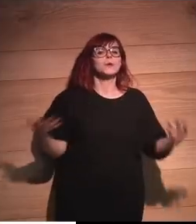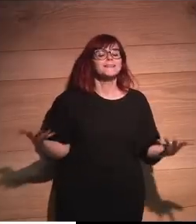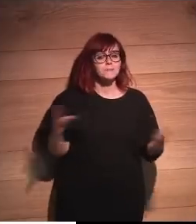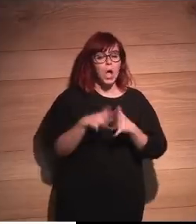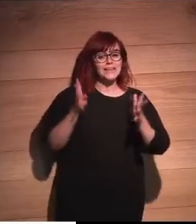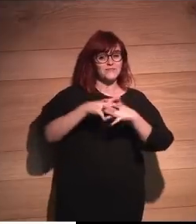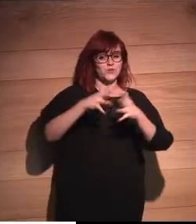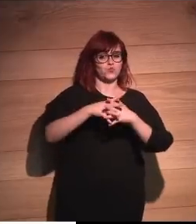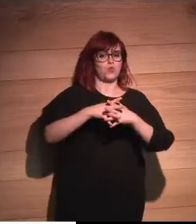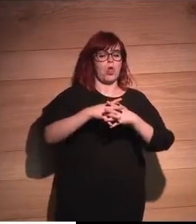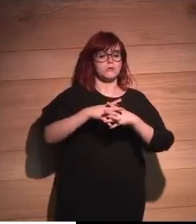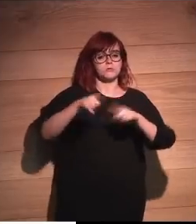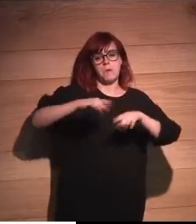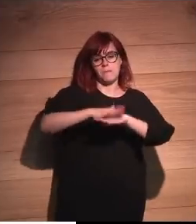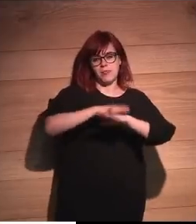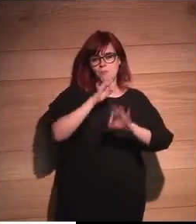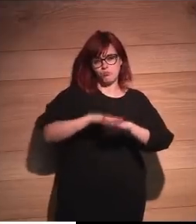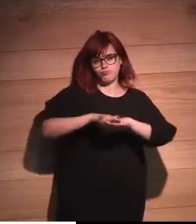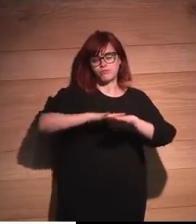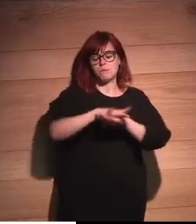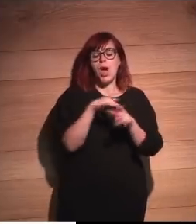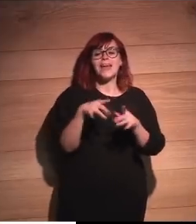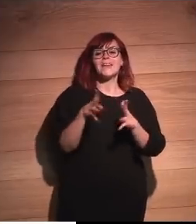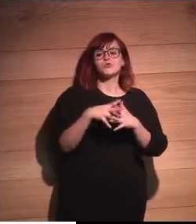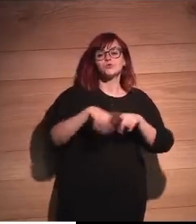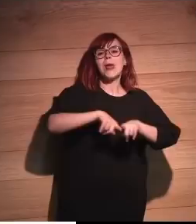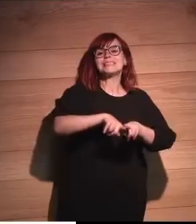las infraestructuras críticas. Las infraestructuras